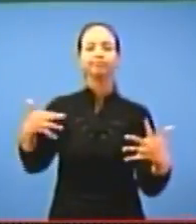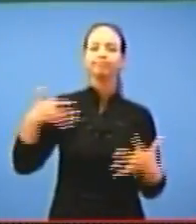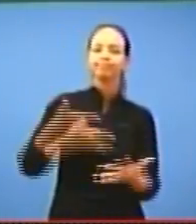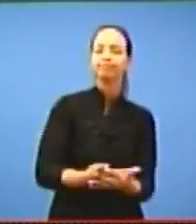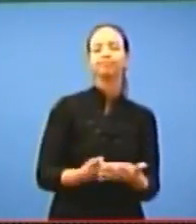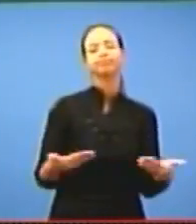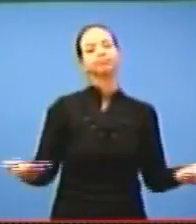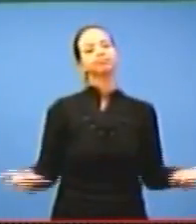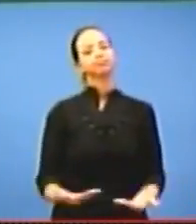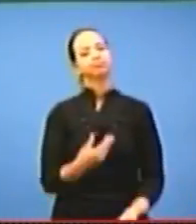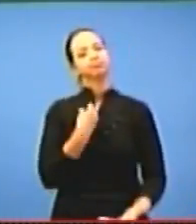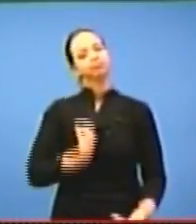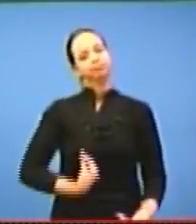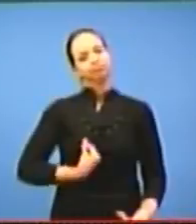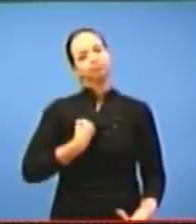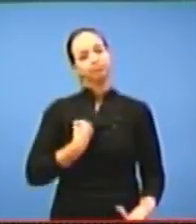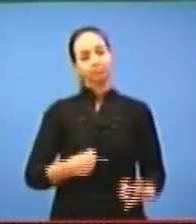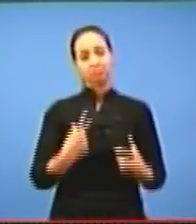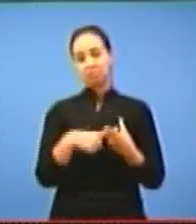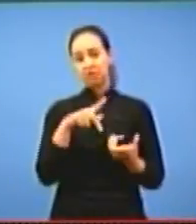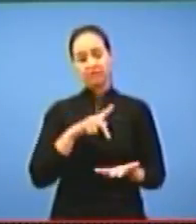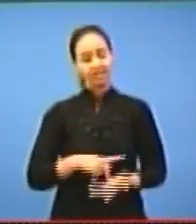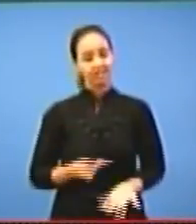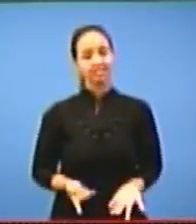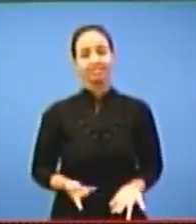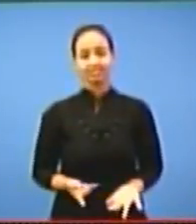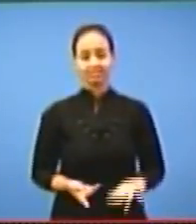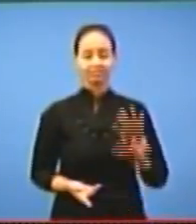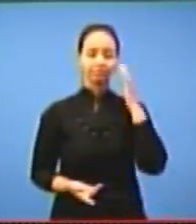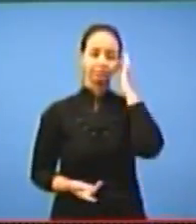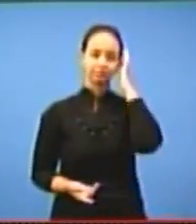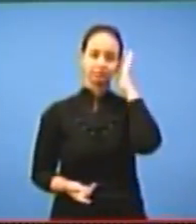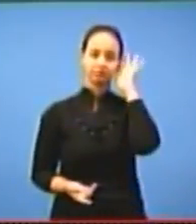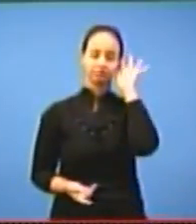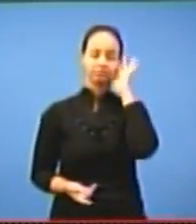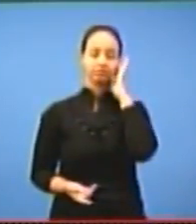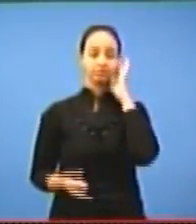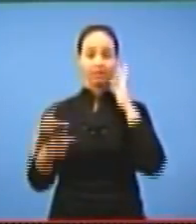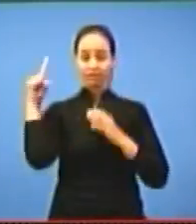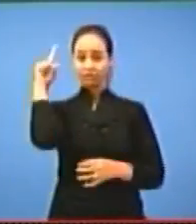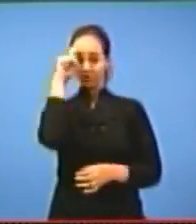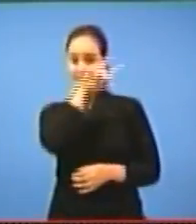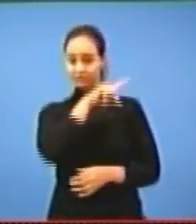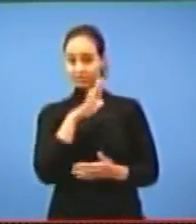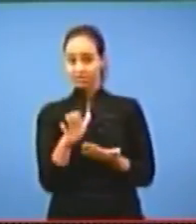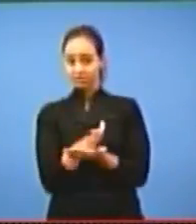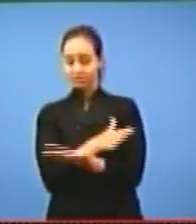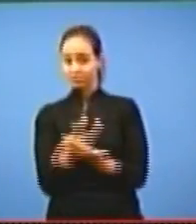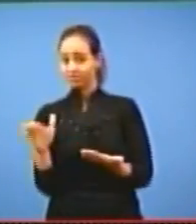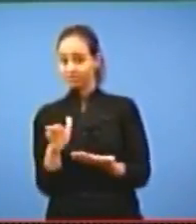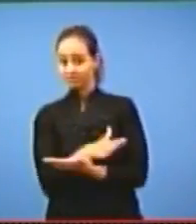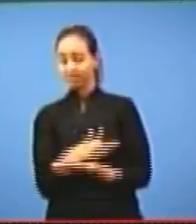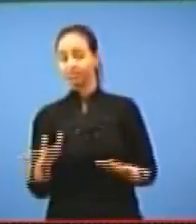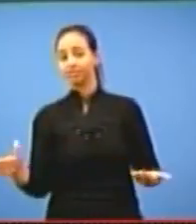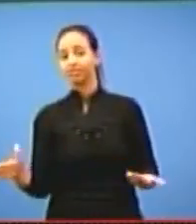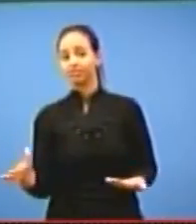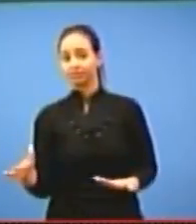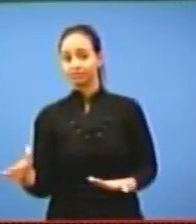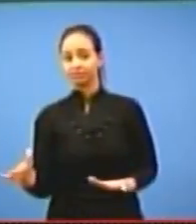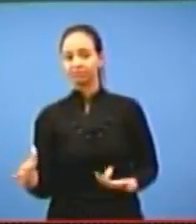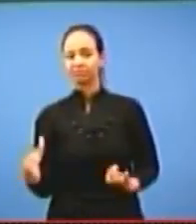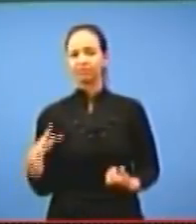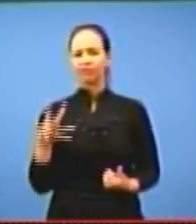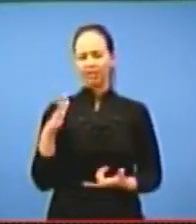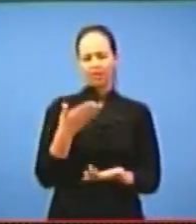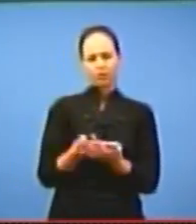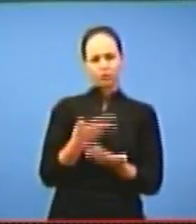de hoy. Loado sea el nombre del Señor. Es verdad. Es difícil de cargar. Los hermanos van a